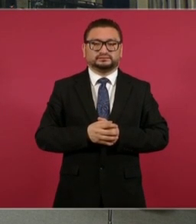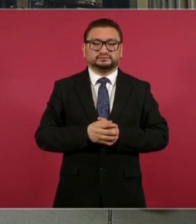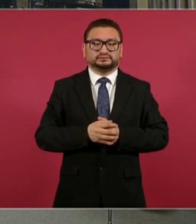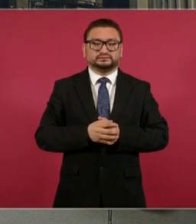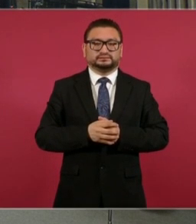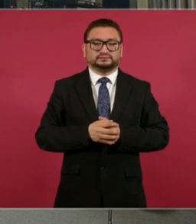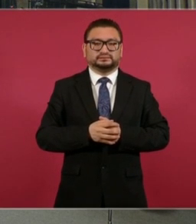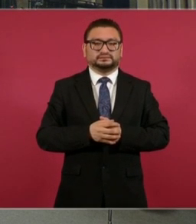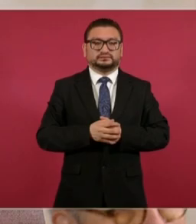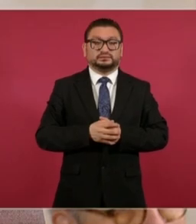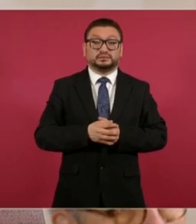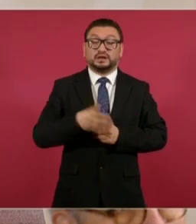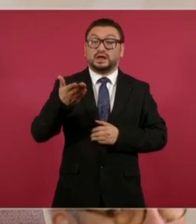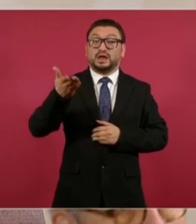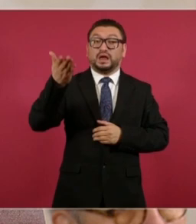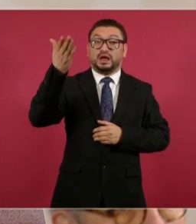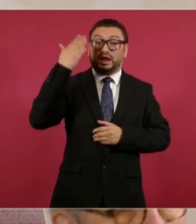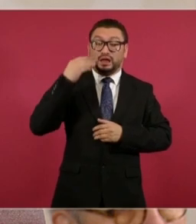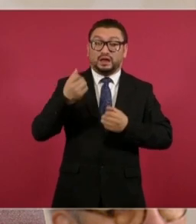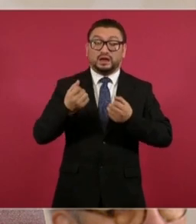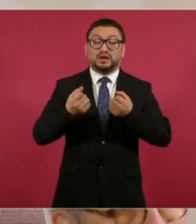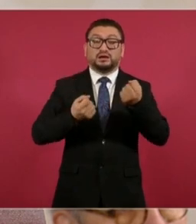ahora camionetas